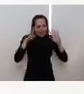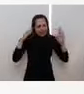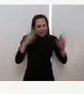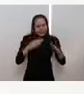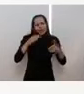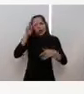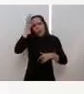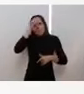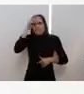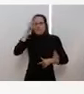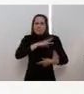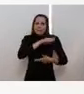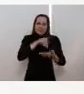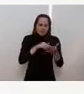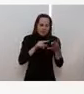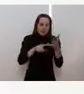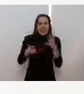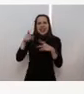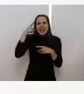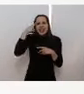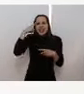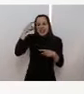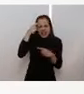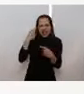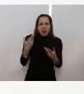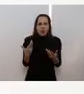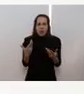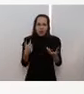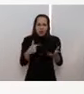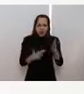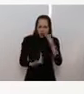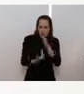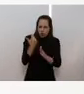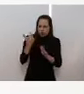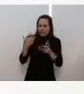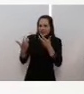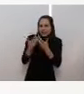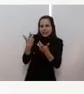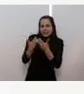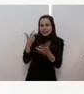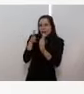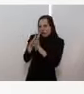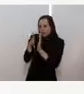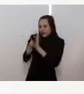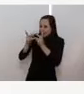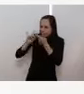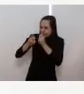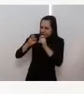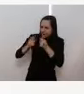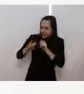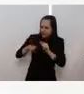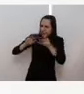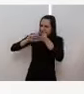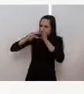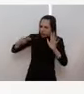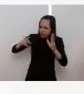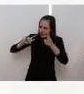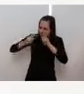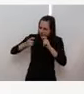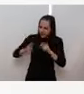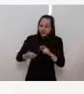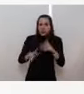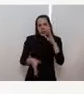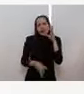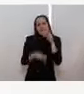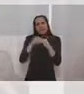central retos en actualizar todos nuestros sistemas de información y nuestras plataformas tecnológicas y uno de los